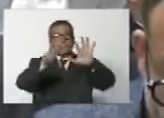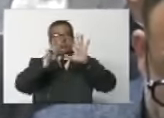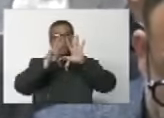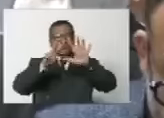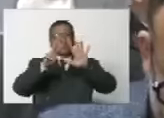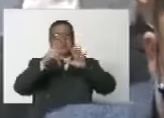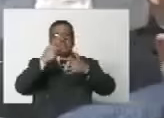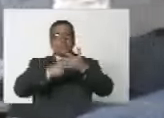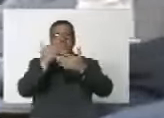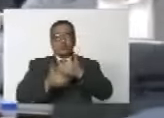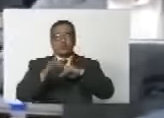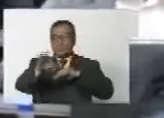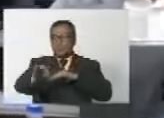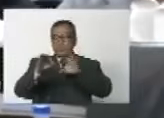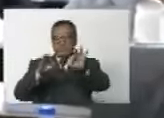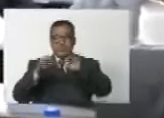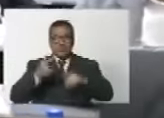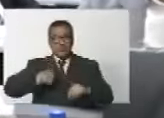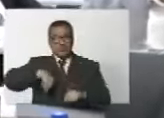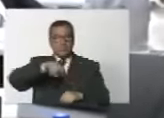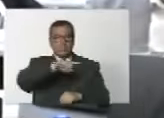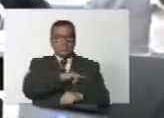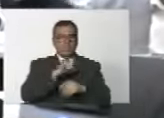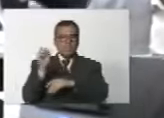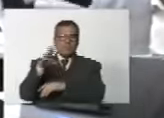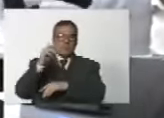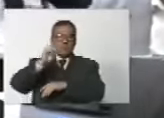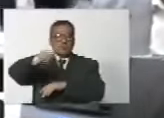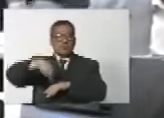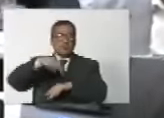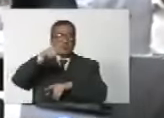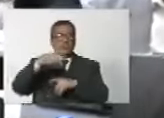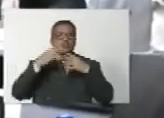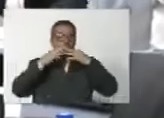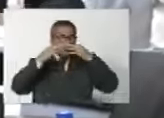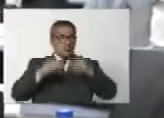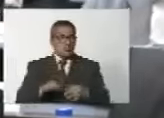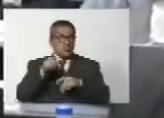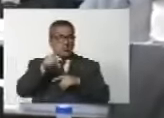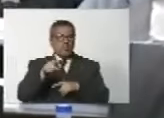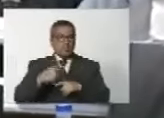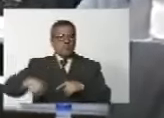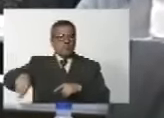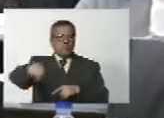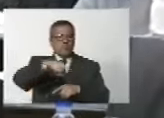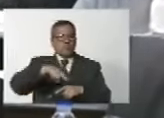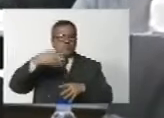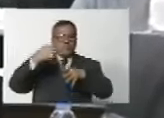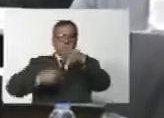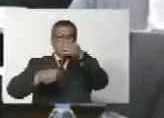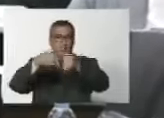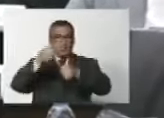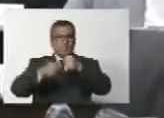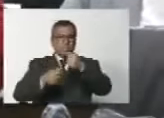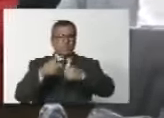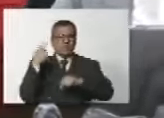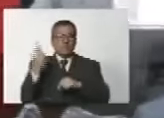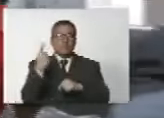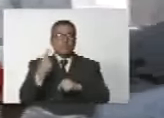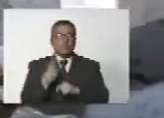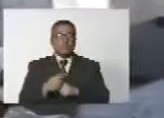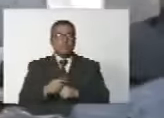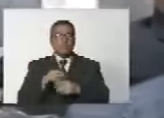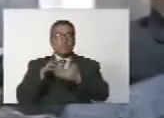proyectos escogidos por nuestras asambleas para garantizar que esos circuitos comunales, donde no solamente